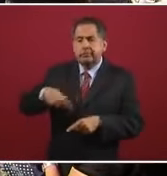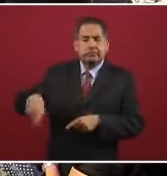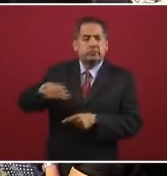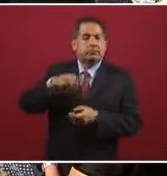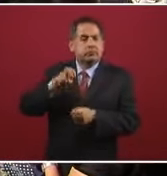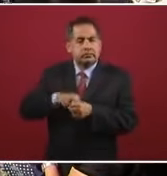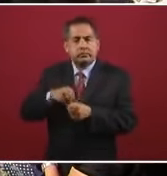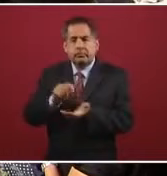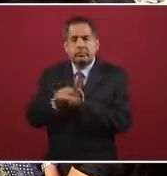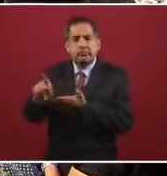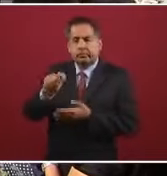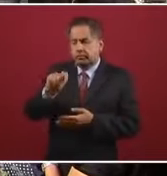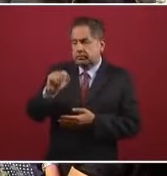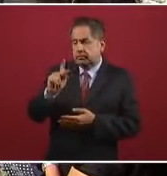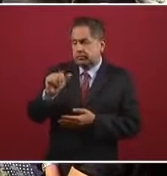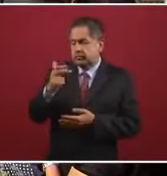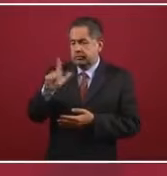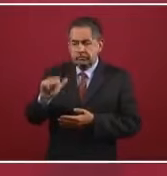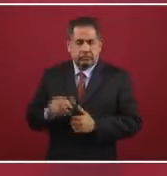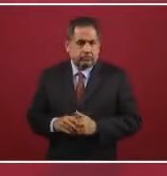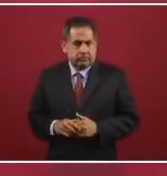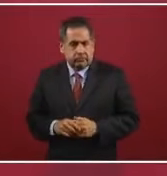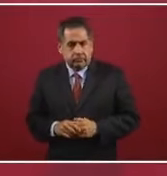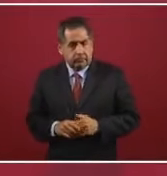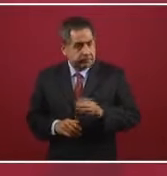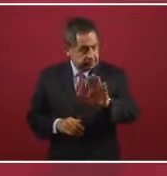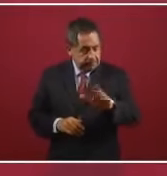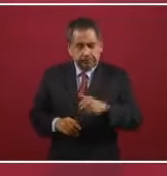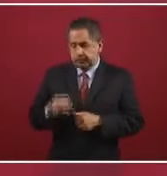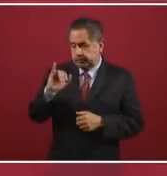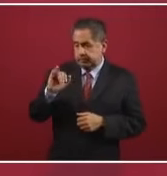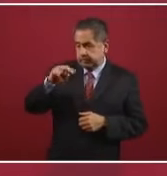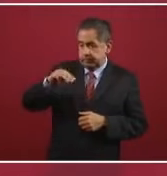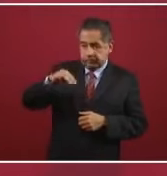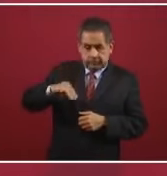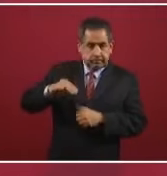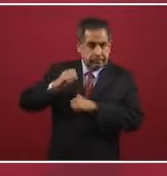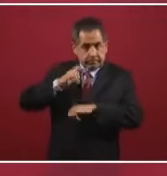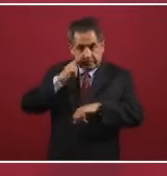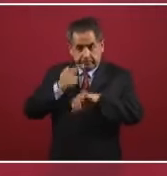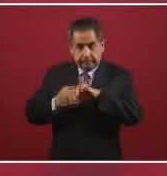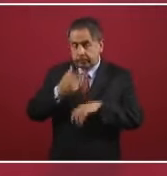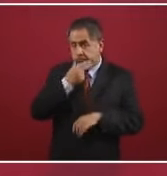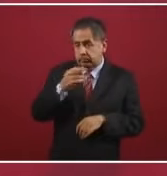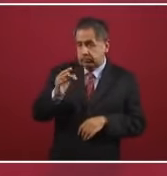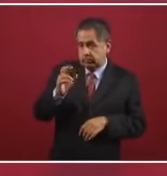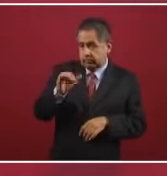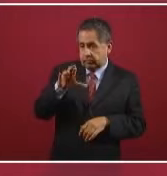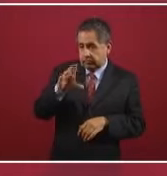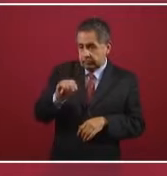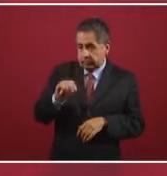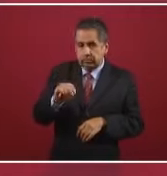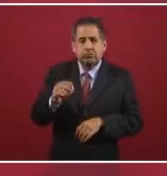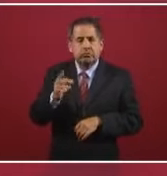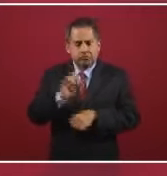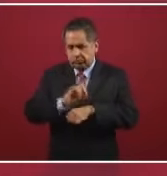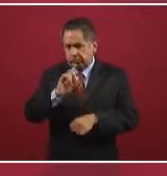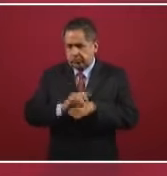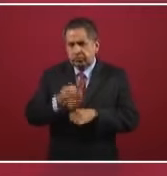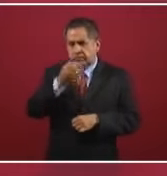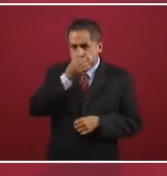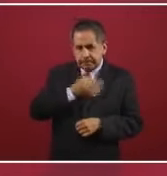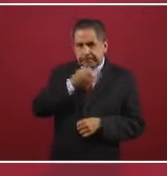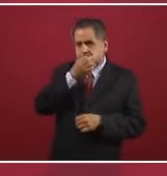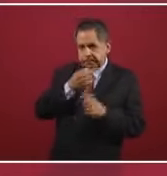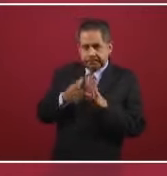migratoria. Gracias. El Instituto Nacional de Migración, su titular, el comisionado Francisco Garduño, nos ha venido informando todos los días de lo que están